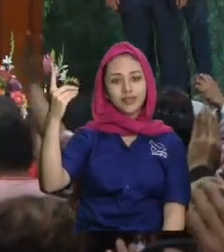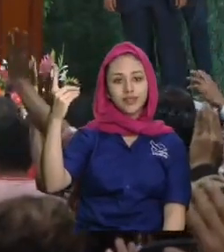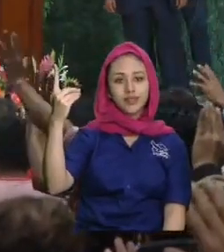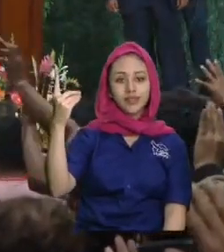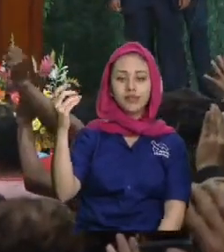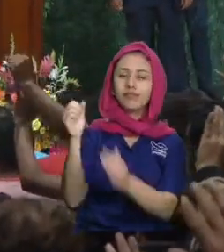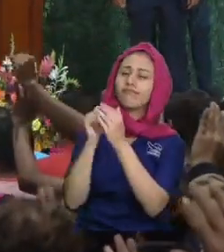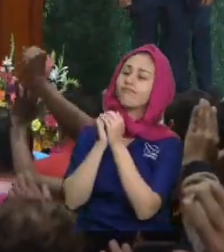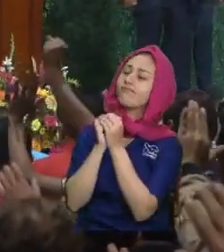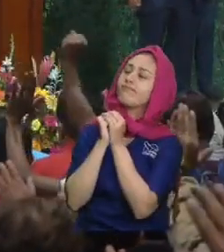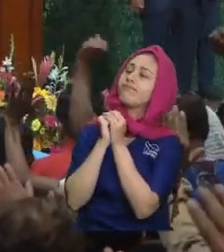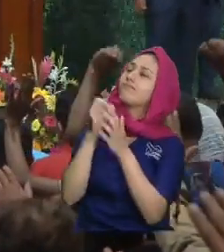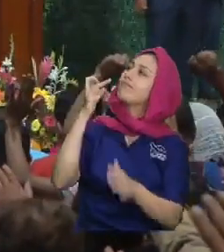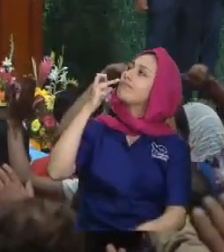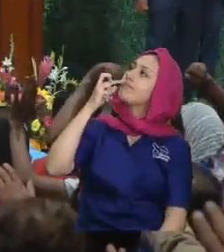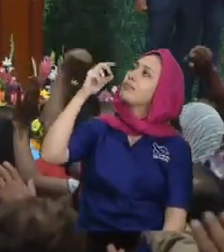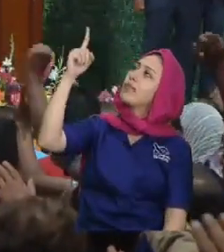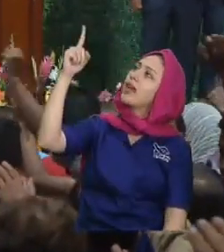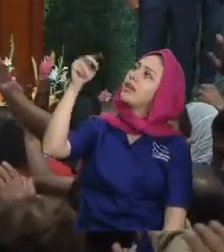Padre, en el nombre de Jesús,